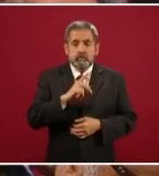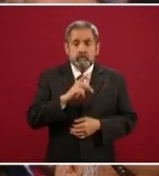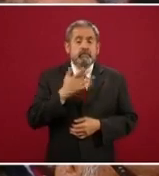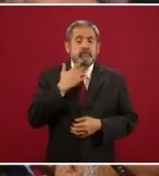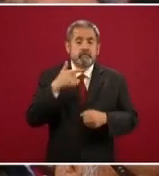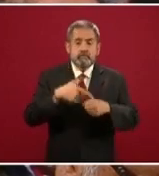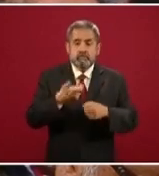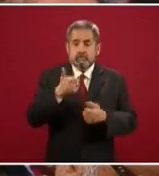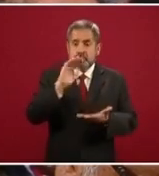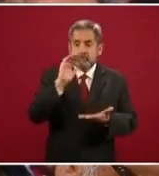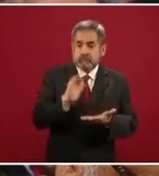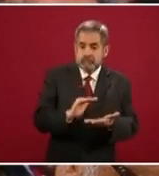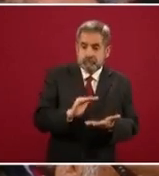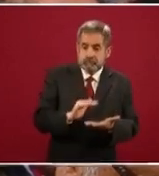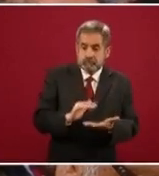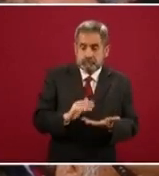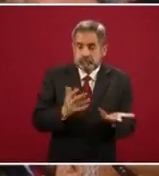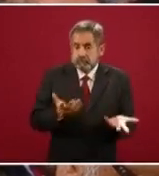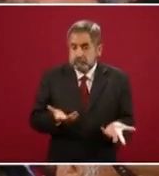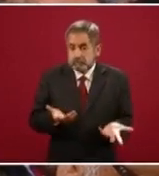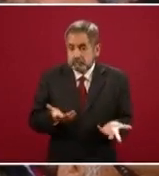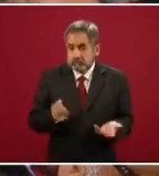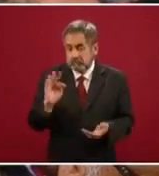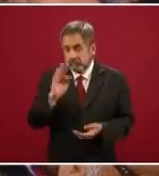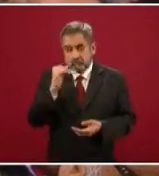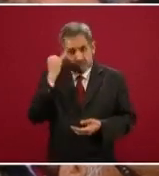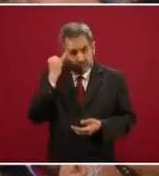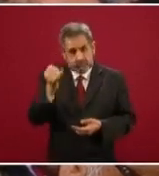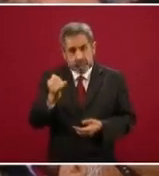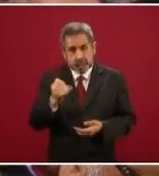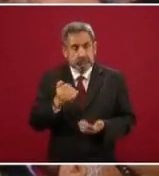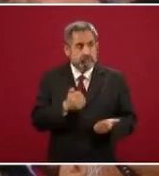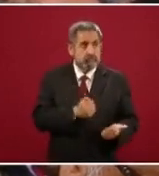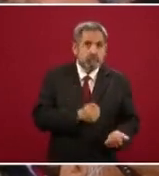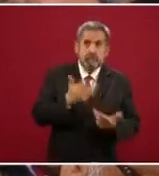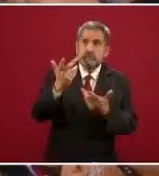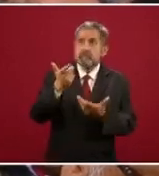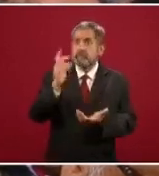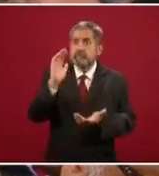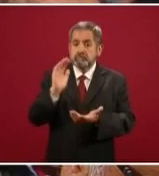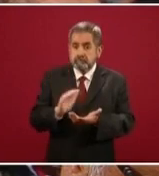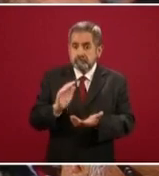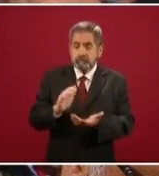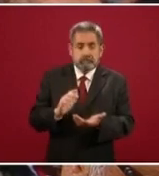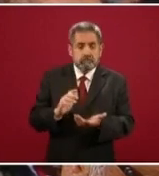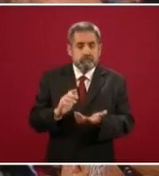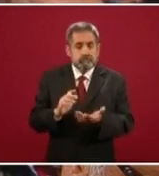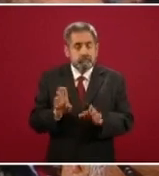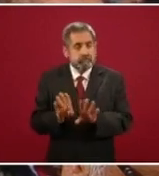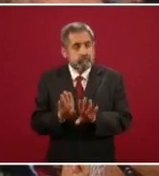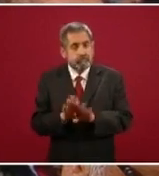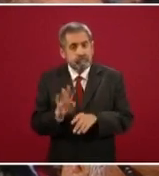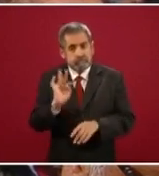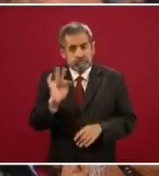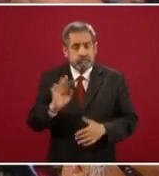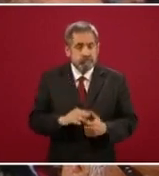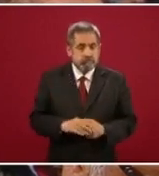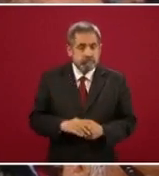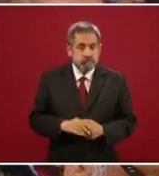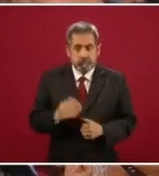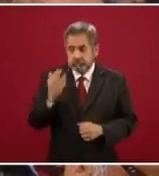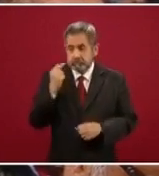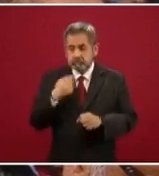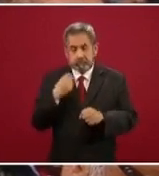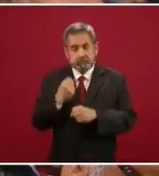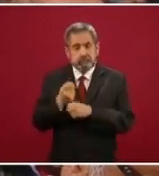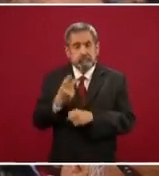las gasolinas y eso y las importaciones de gasolina en el año